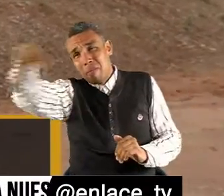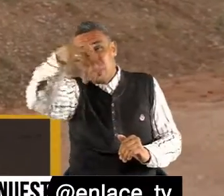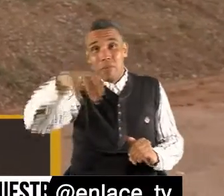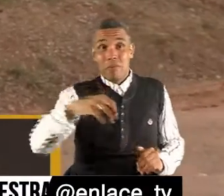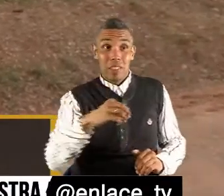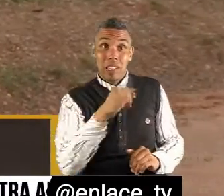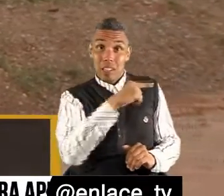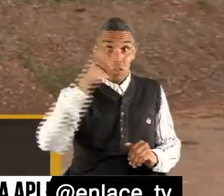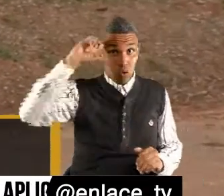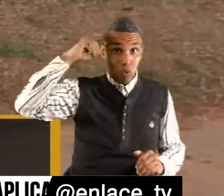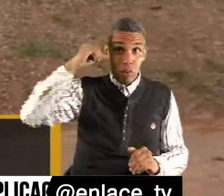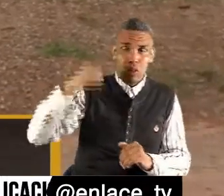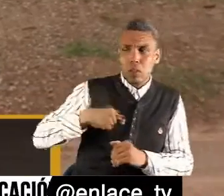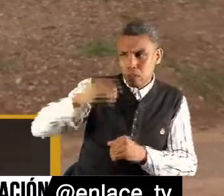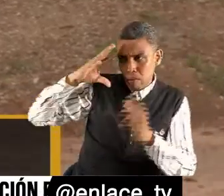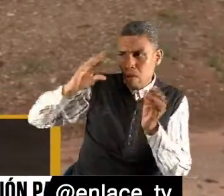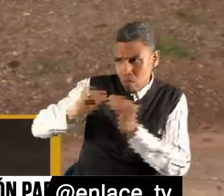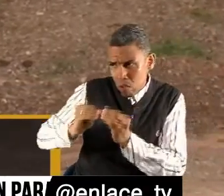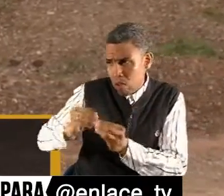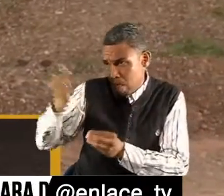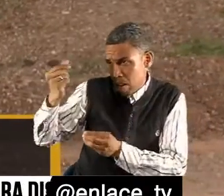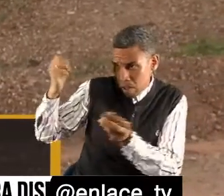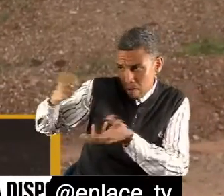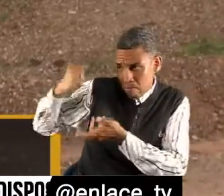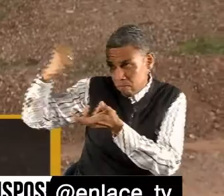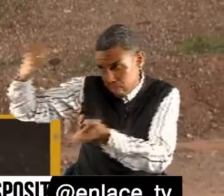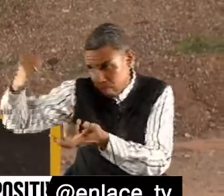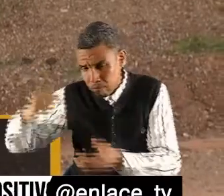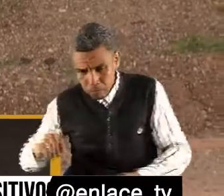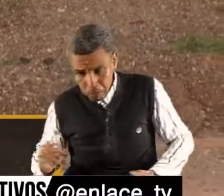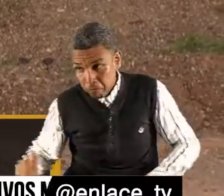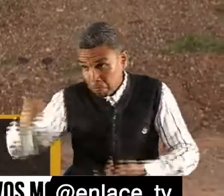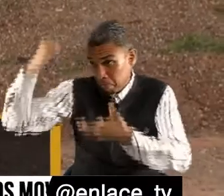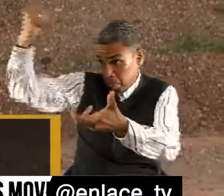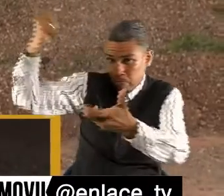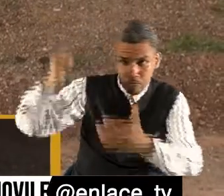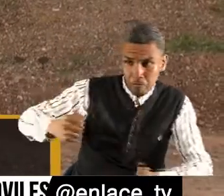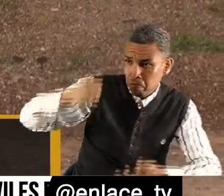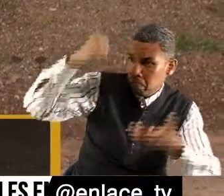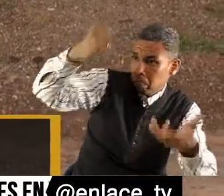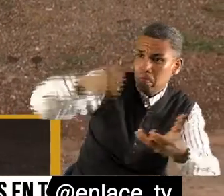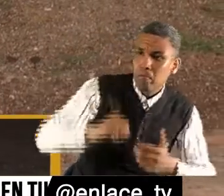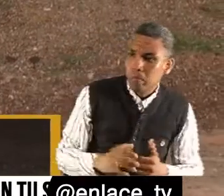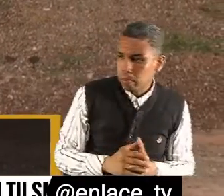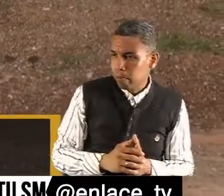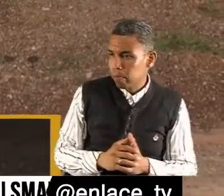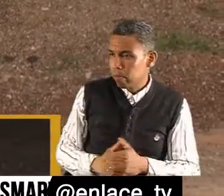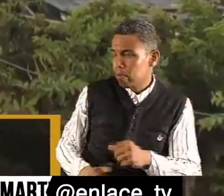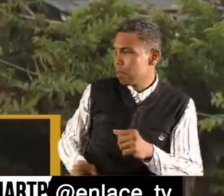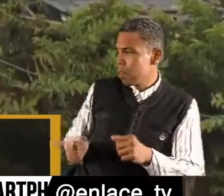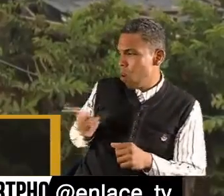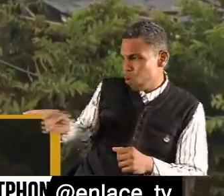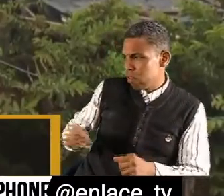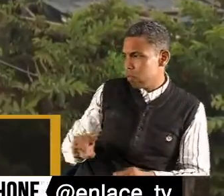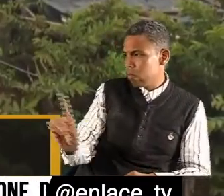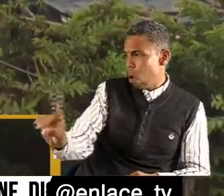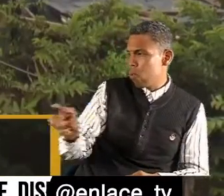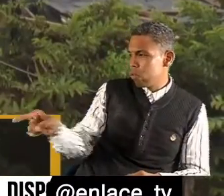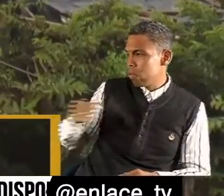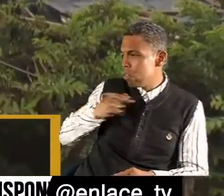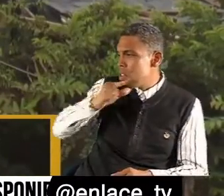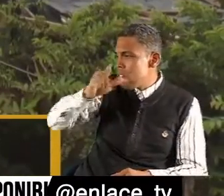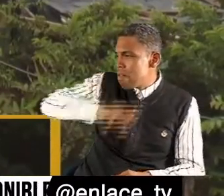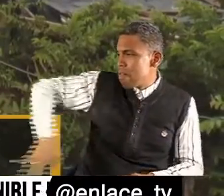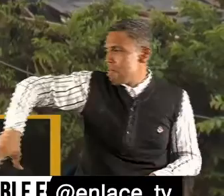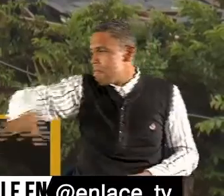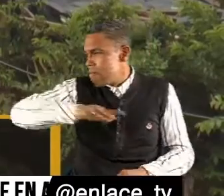yo no puedo vender porque lo que es mío es ilícito. Y resulta que yo reconozco en